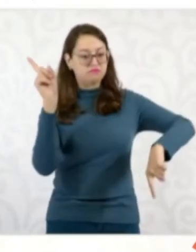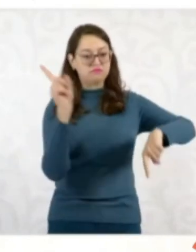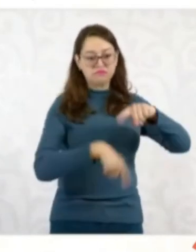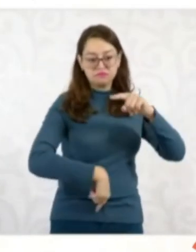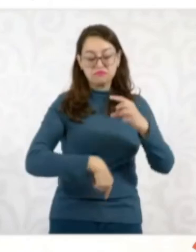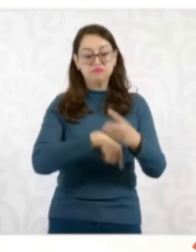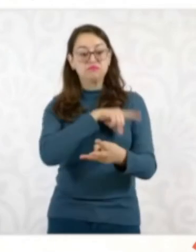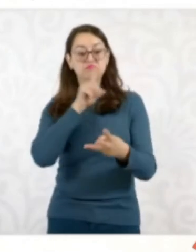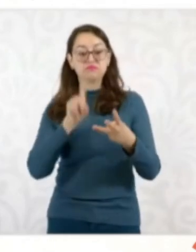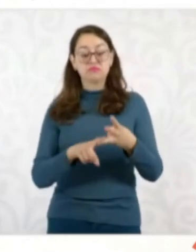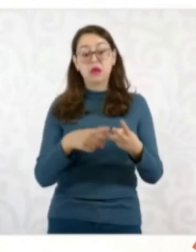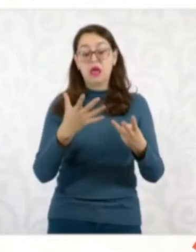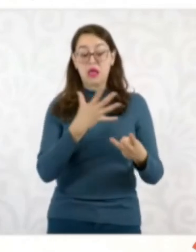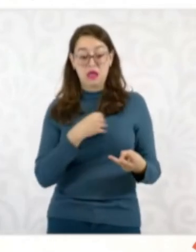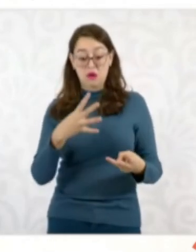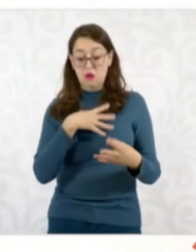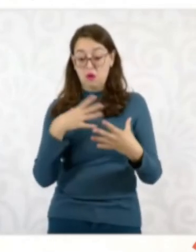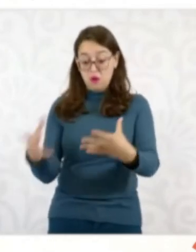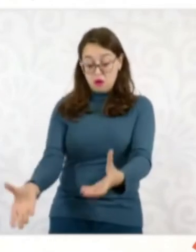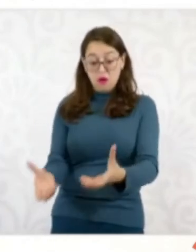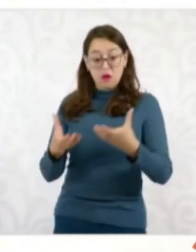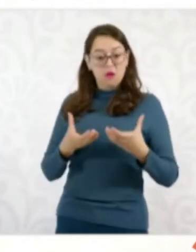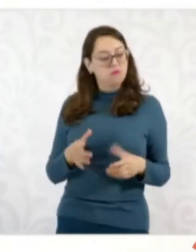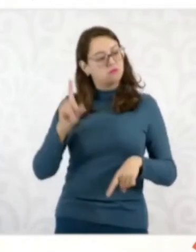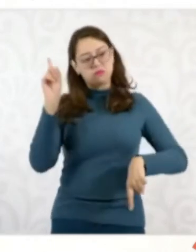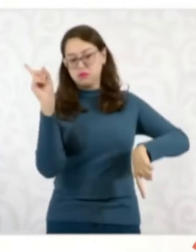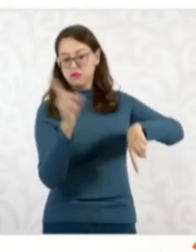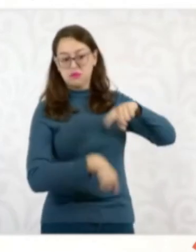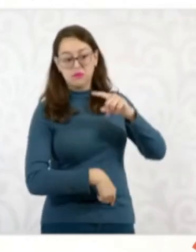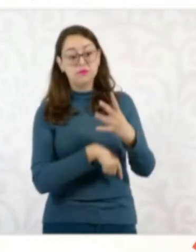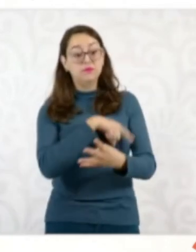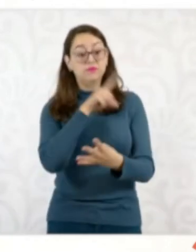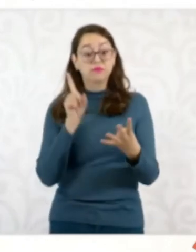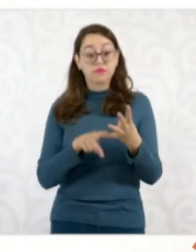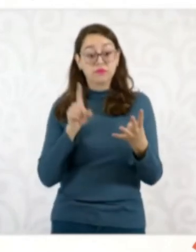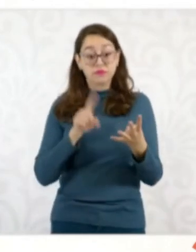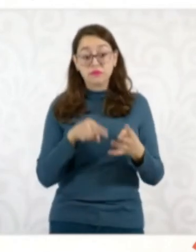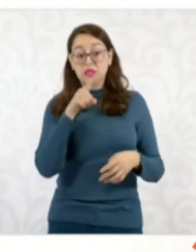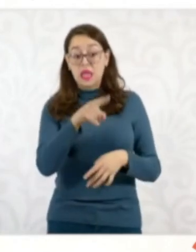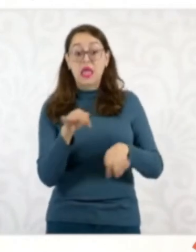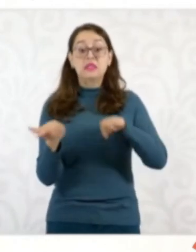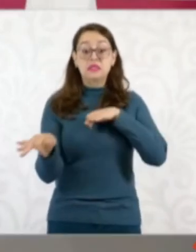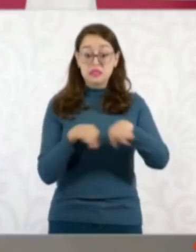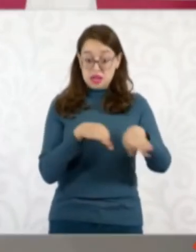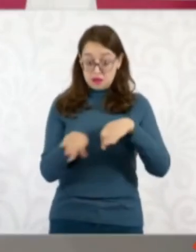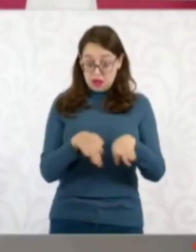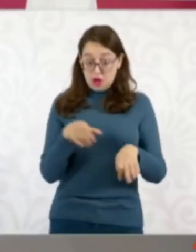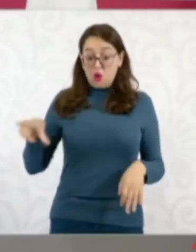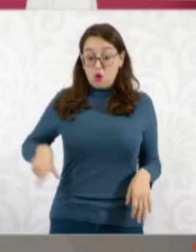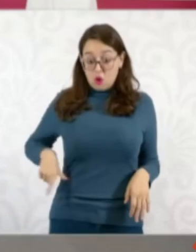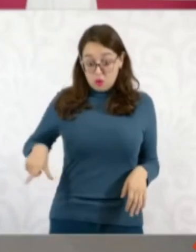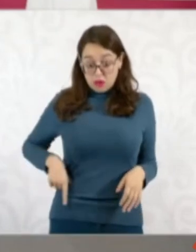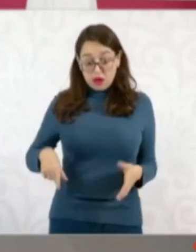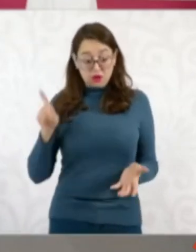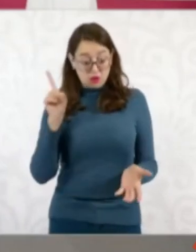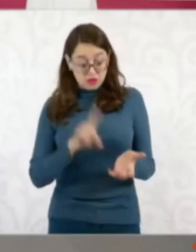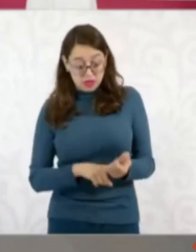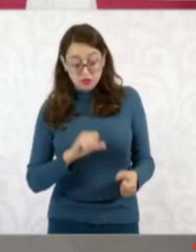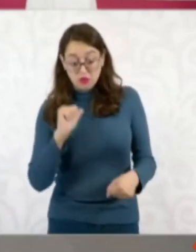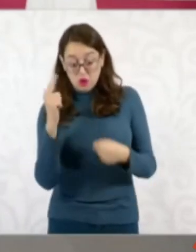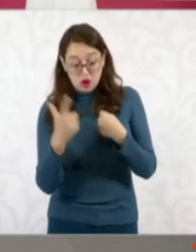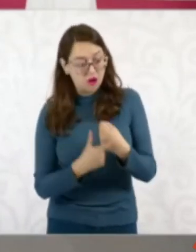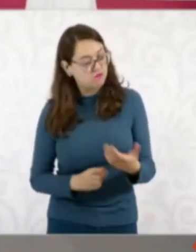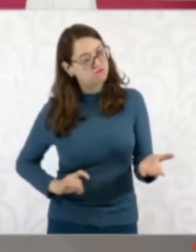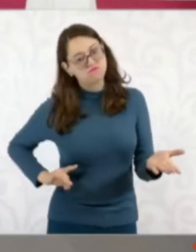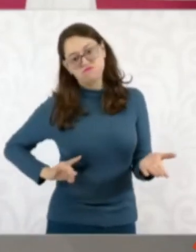patria potestad y también destitución e inhabilitación en el caso de tratarse